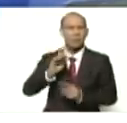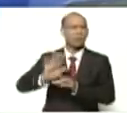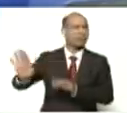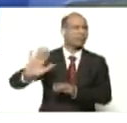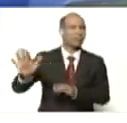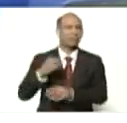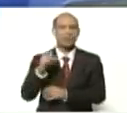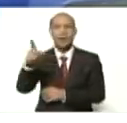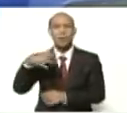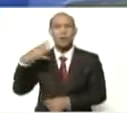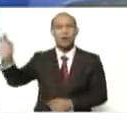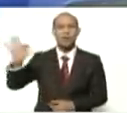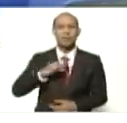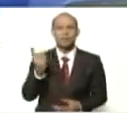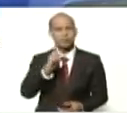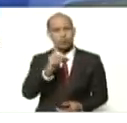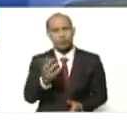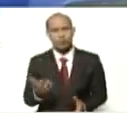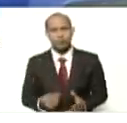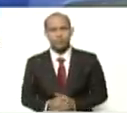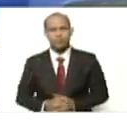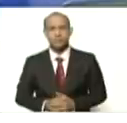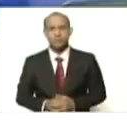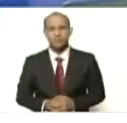por ahí malas anglos